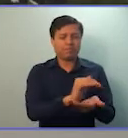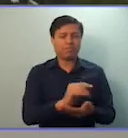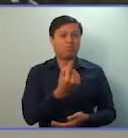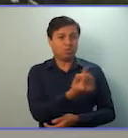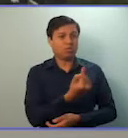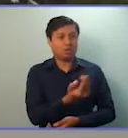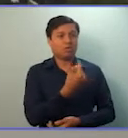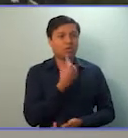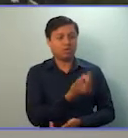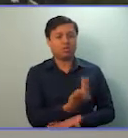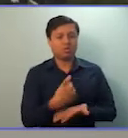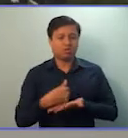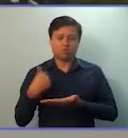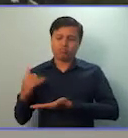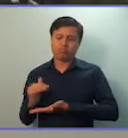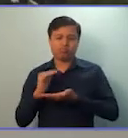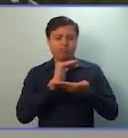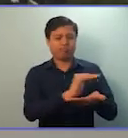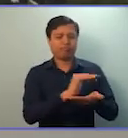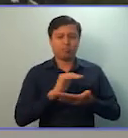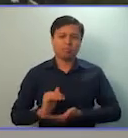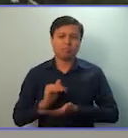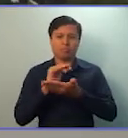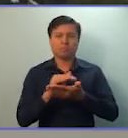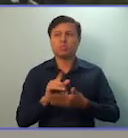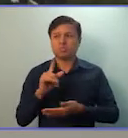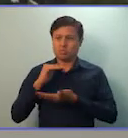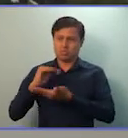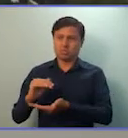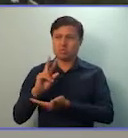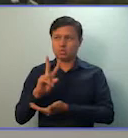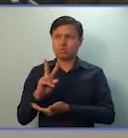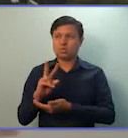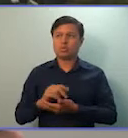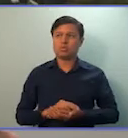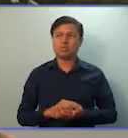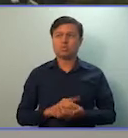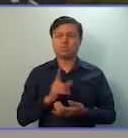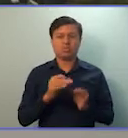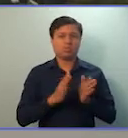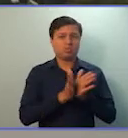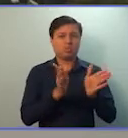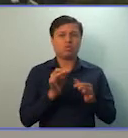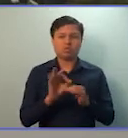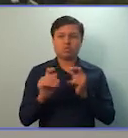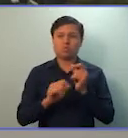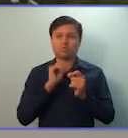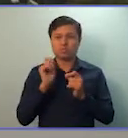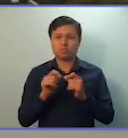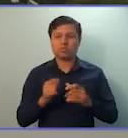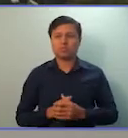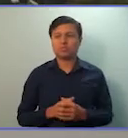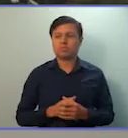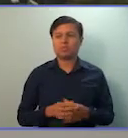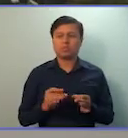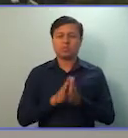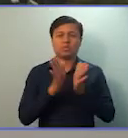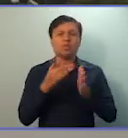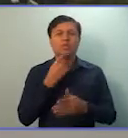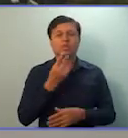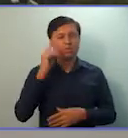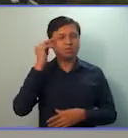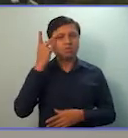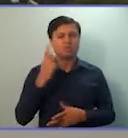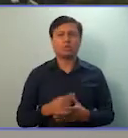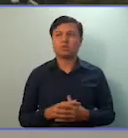es un paquete con dos con uno genérico y un específico el genérico que es el